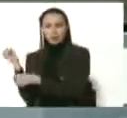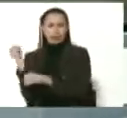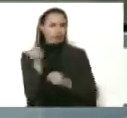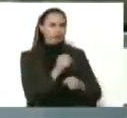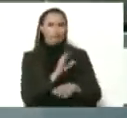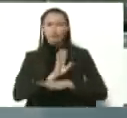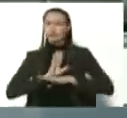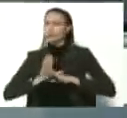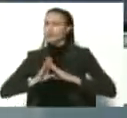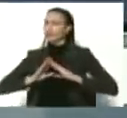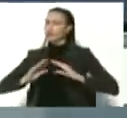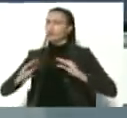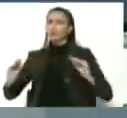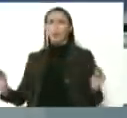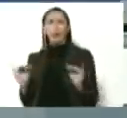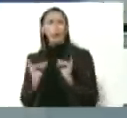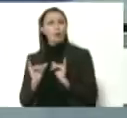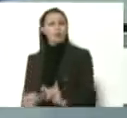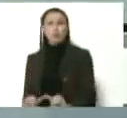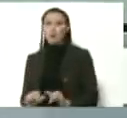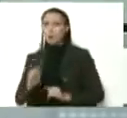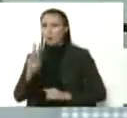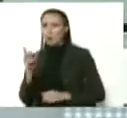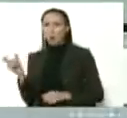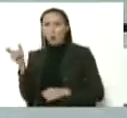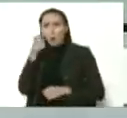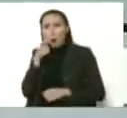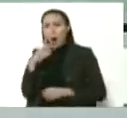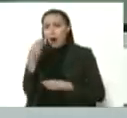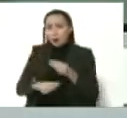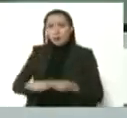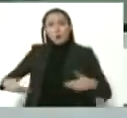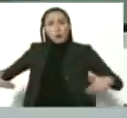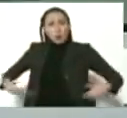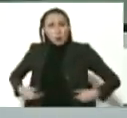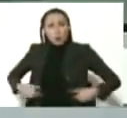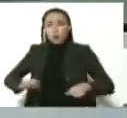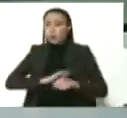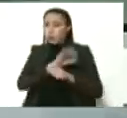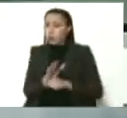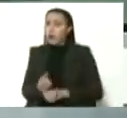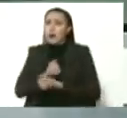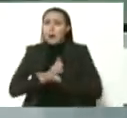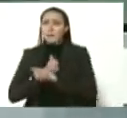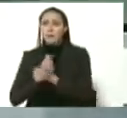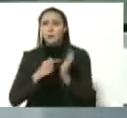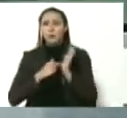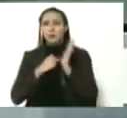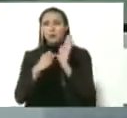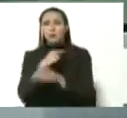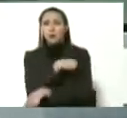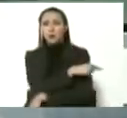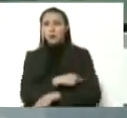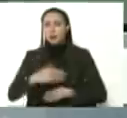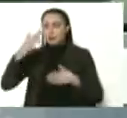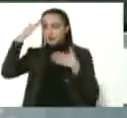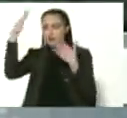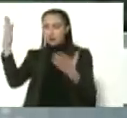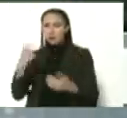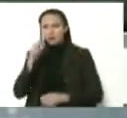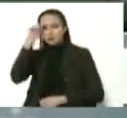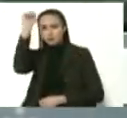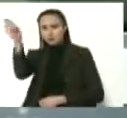cuidando, los hemos visto haciendo doble guardia para hacer un esfuerzo extraordinario en la pandemia y el amor que han demostrado ese hospital. Vaya mi saludo, mi